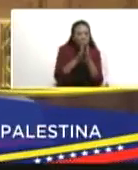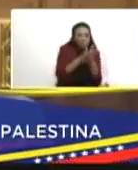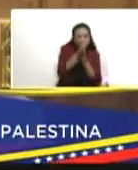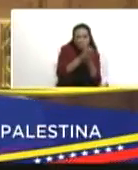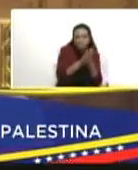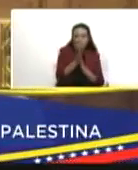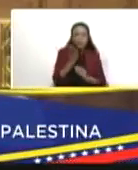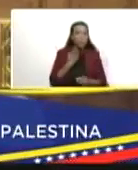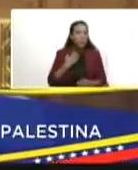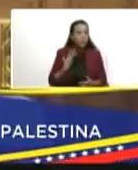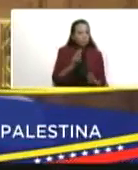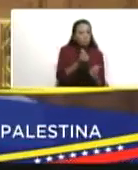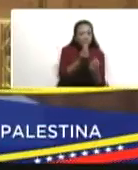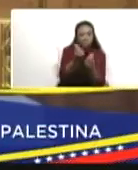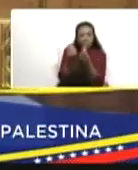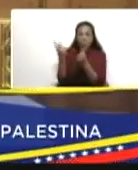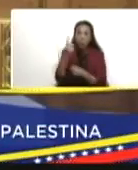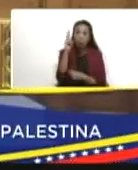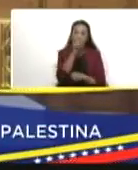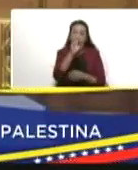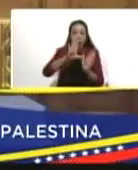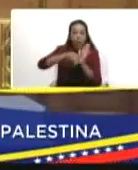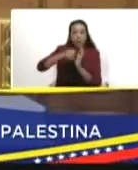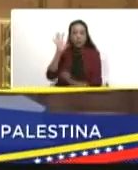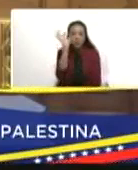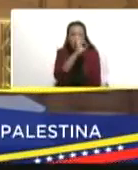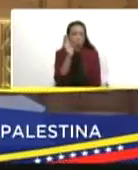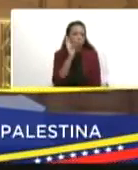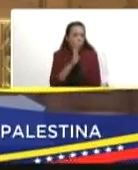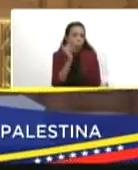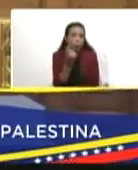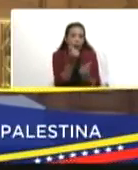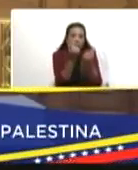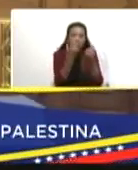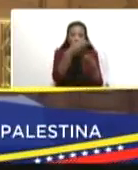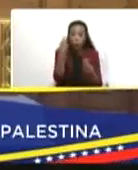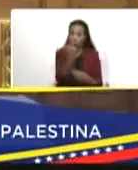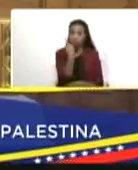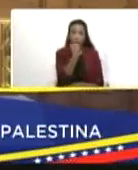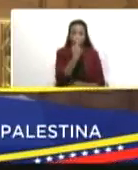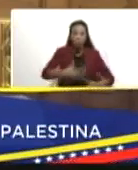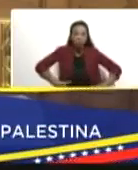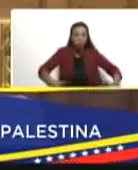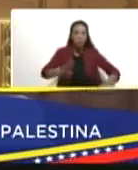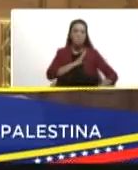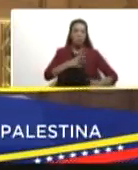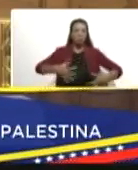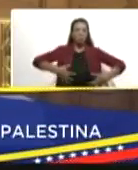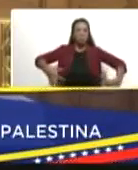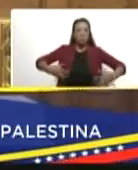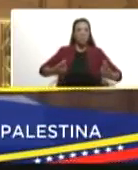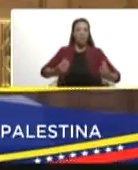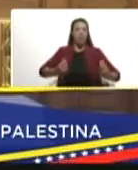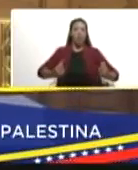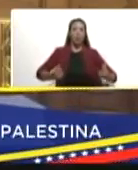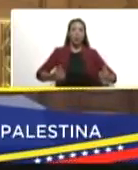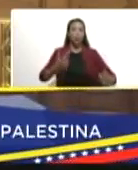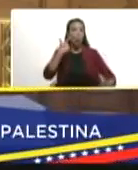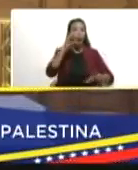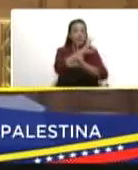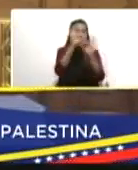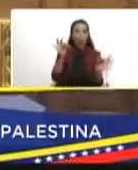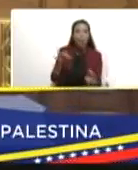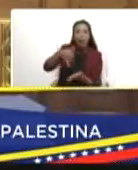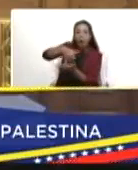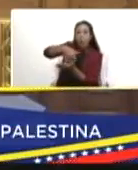conspirativa que usaba la corrupción no solo para enriquecerse sino como arma de